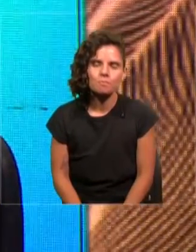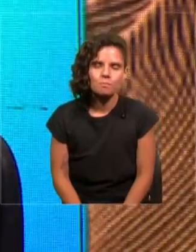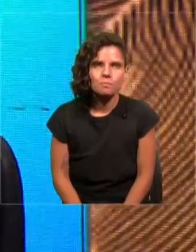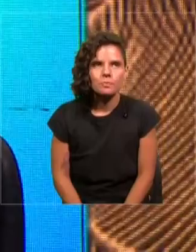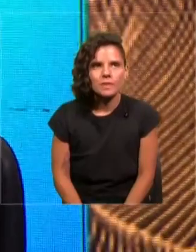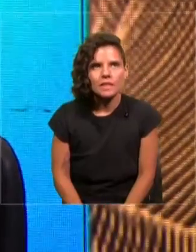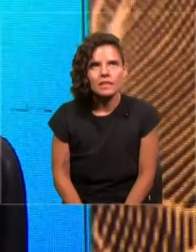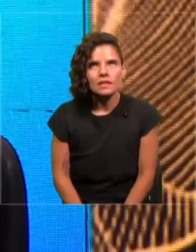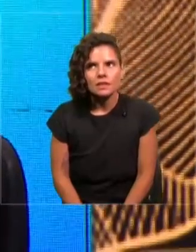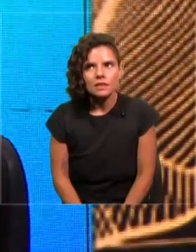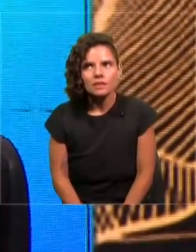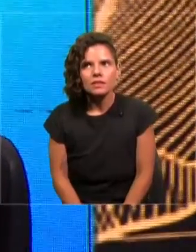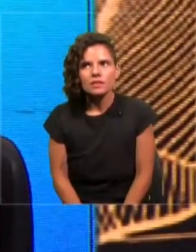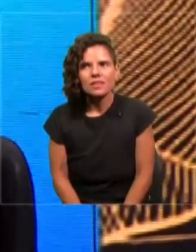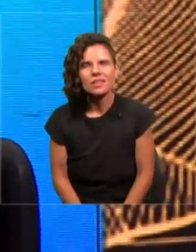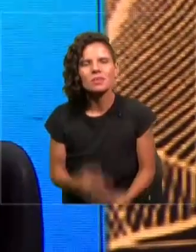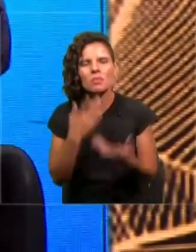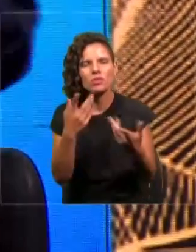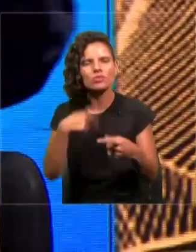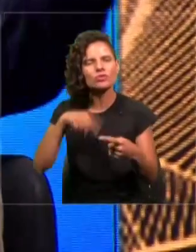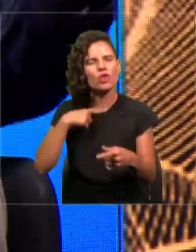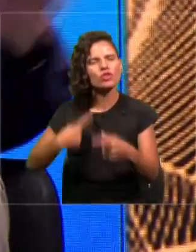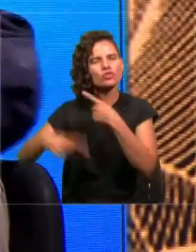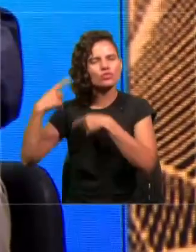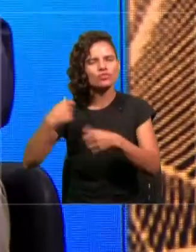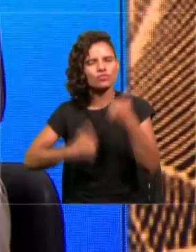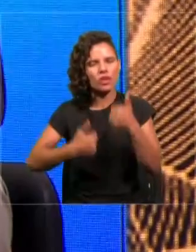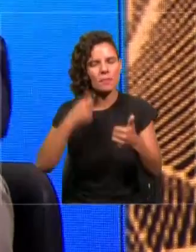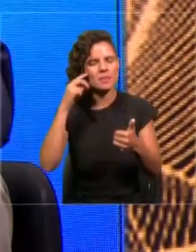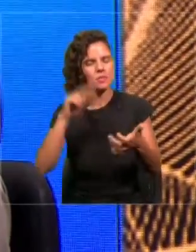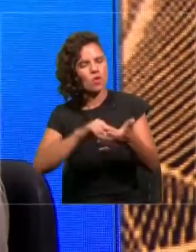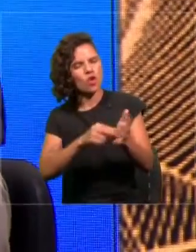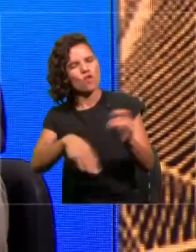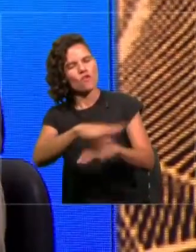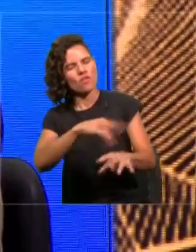Por eso los historiadores preferimos hablar no del conflicto en sí, conflicto en Chile.